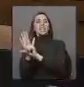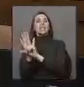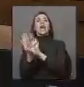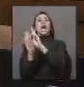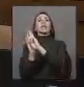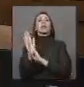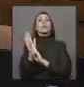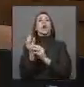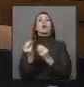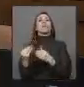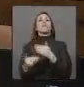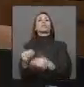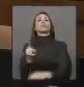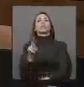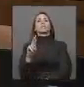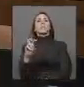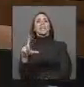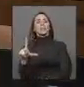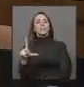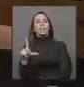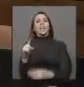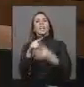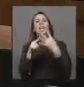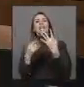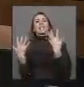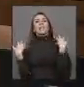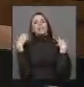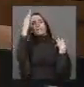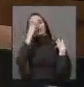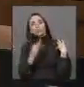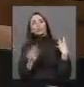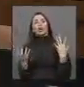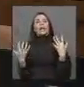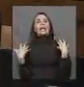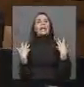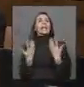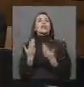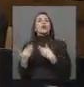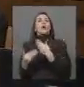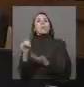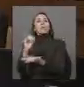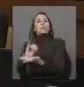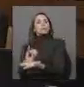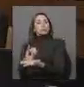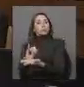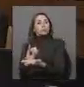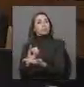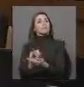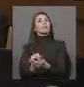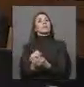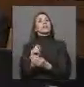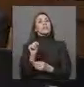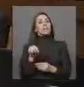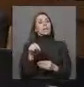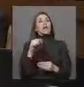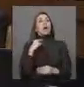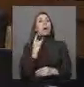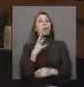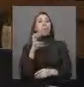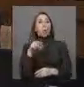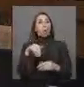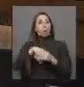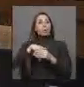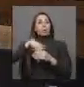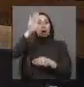del Cervel, así como la determinación de sus funciones, atribuciones y potestades. Si bien estas normas son de quórum elevado,